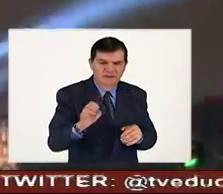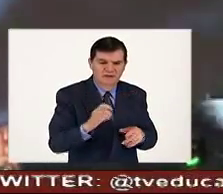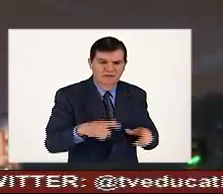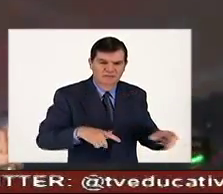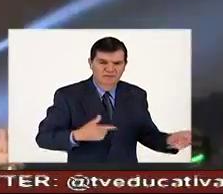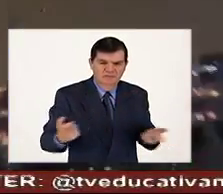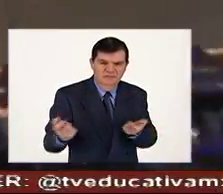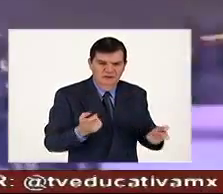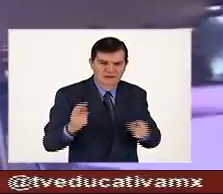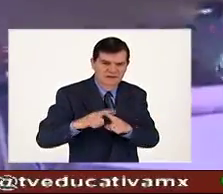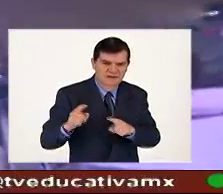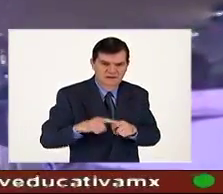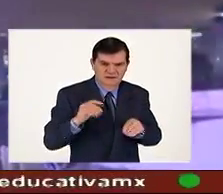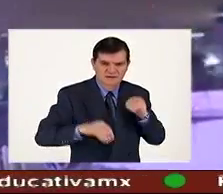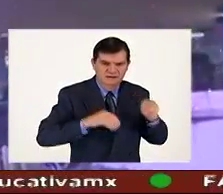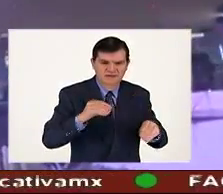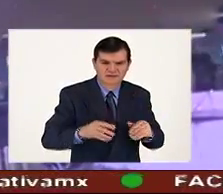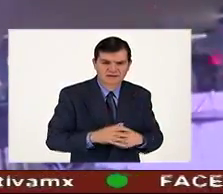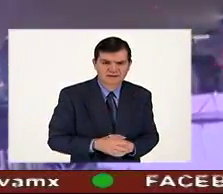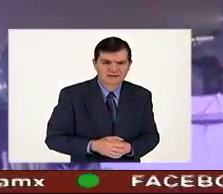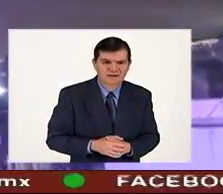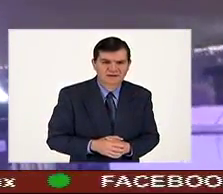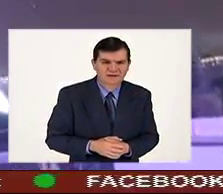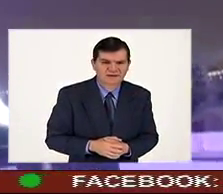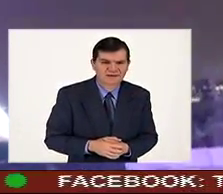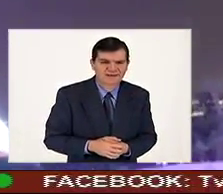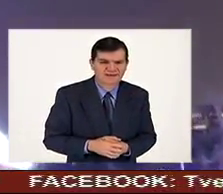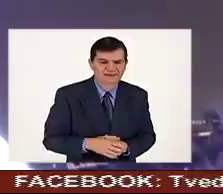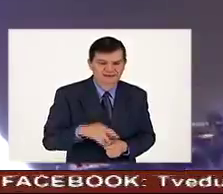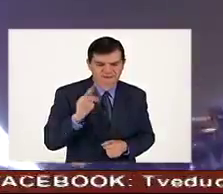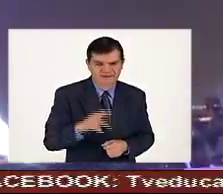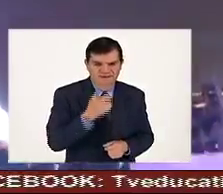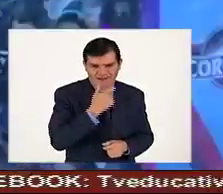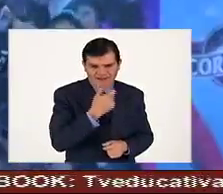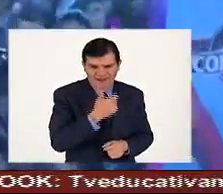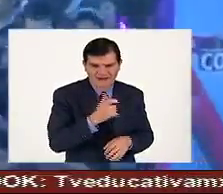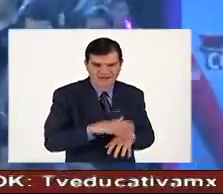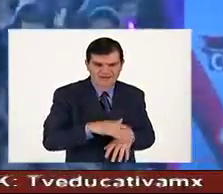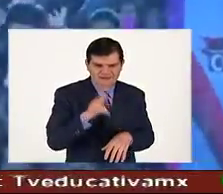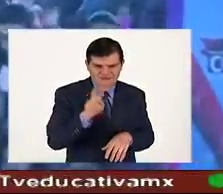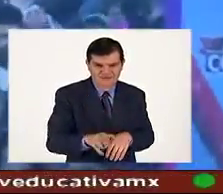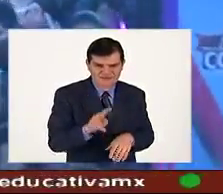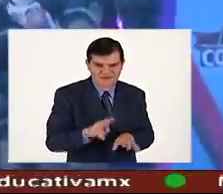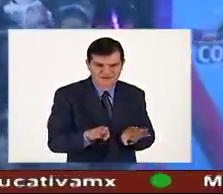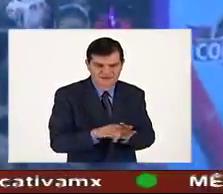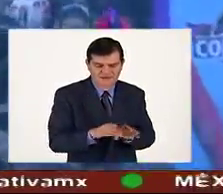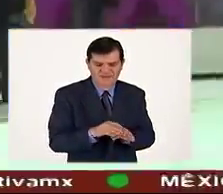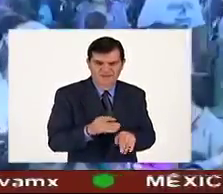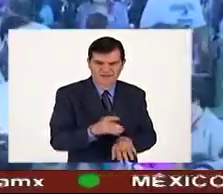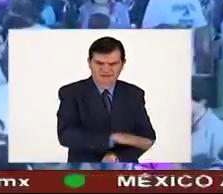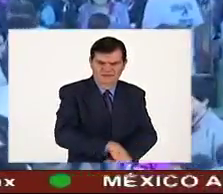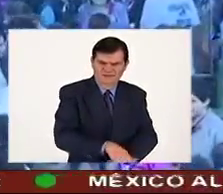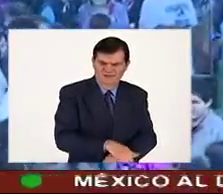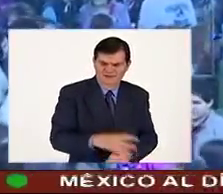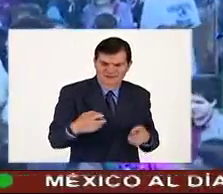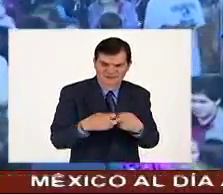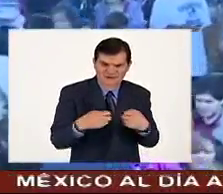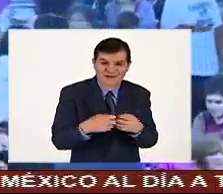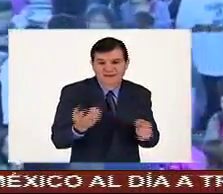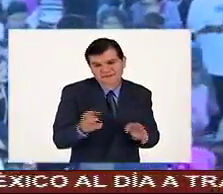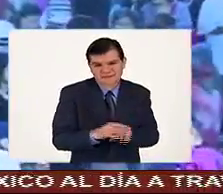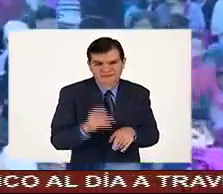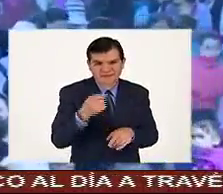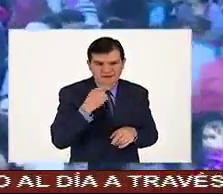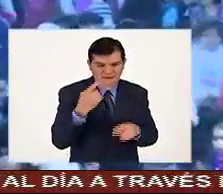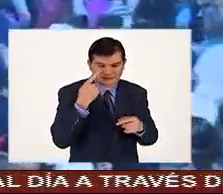entre otros aditamentos. Permanecer no abierto. Rías. No, es que Fati, no creíste que era de veras las focas. Lo de focas de plástico, imagínense. Permanecer posible.